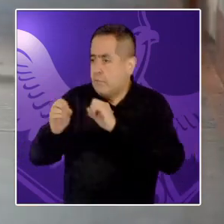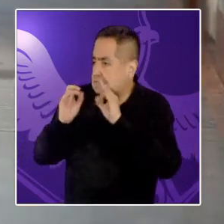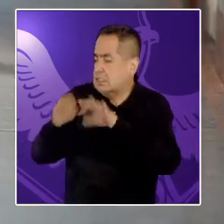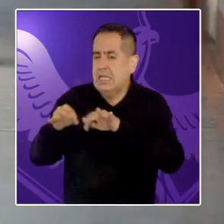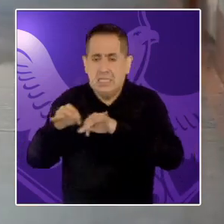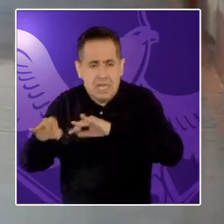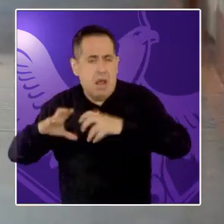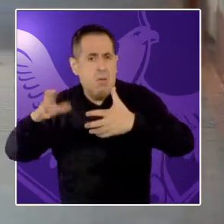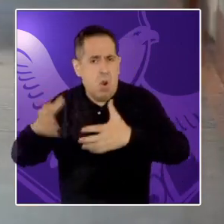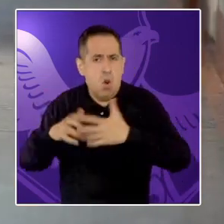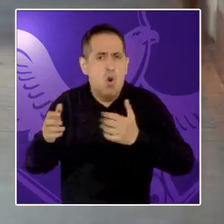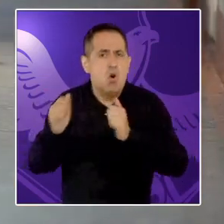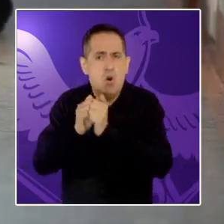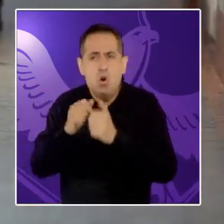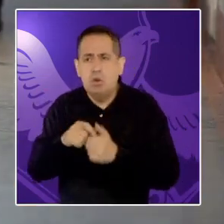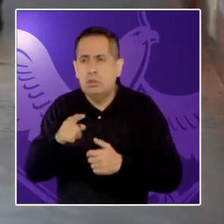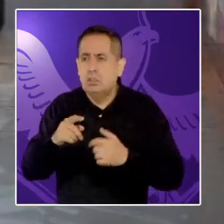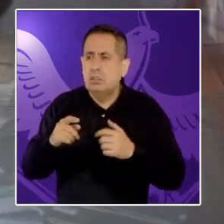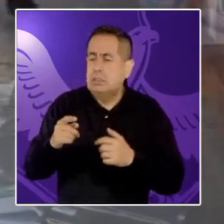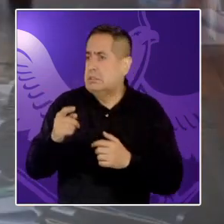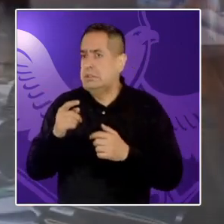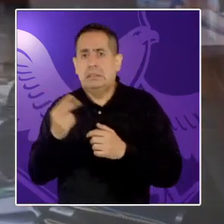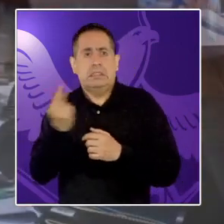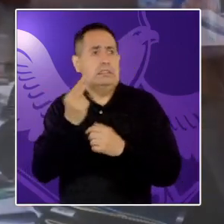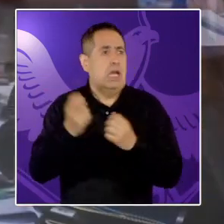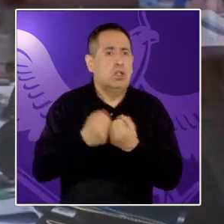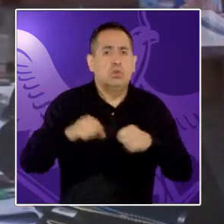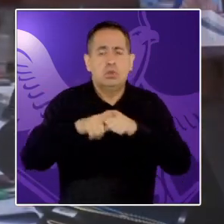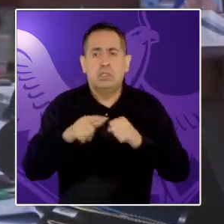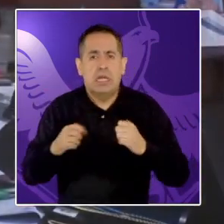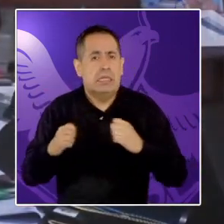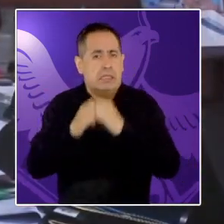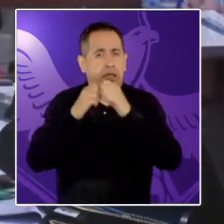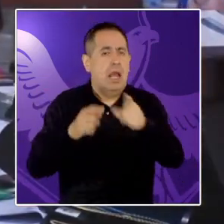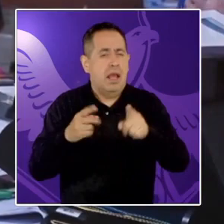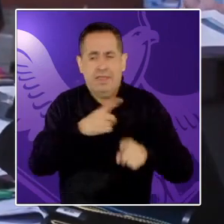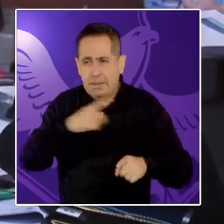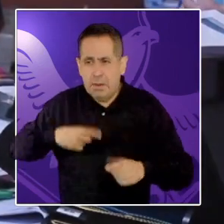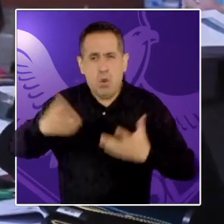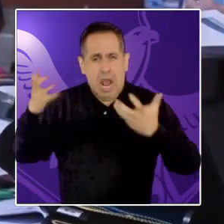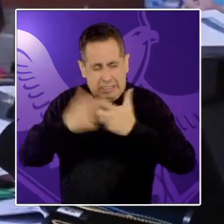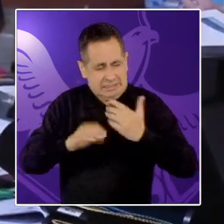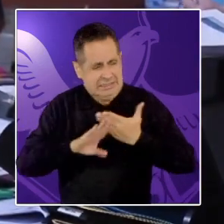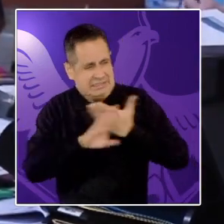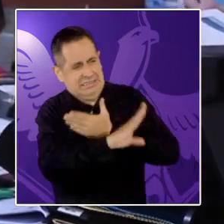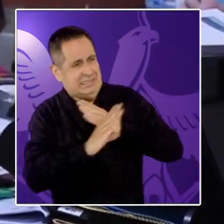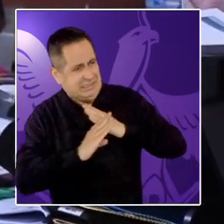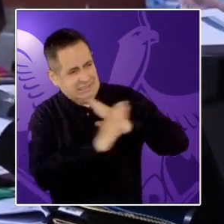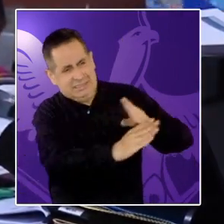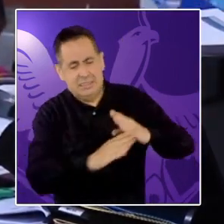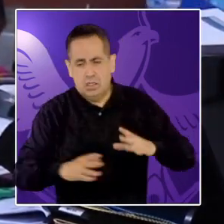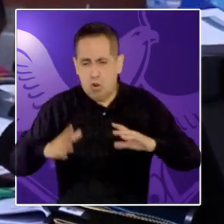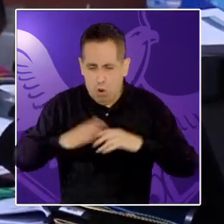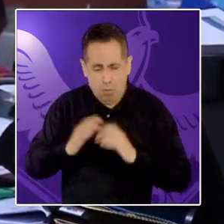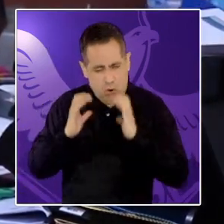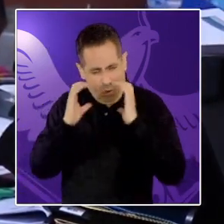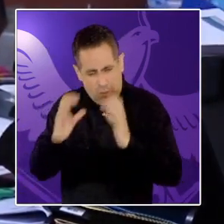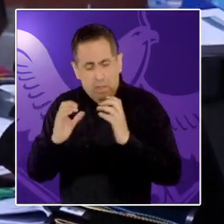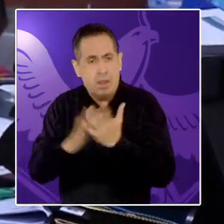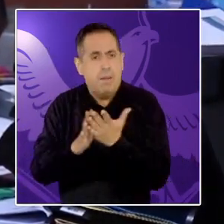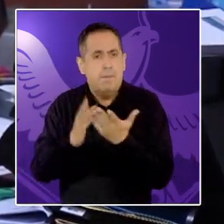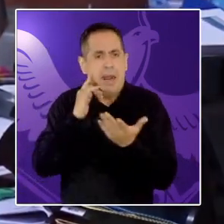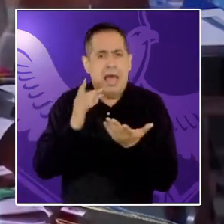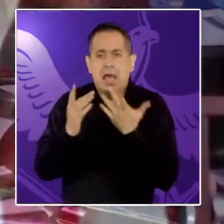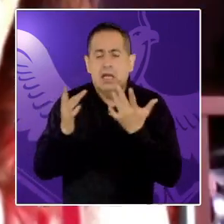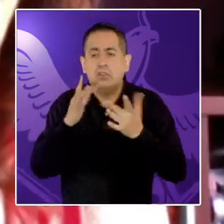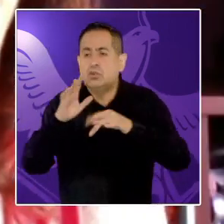la universidad, desde nuestros centros y oficinas, en contacto con las urgencias sociales, demostraremos cómo generemos